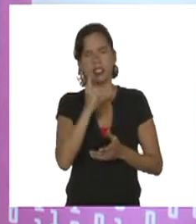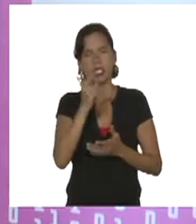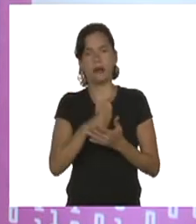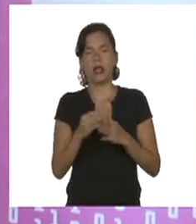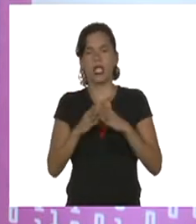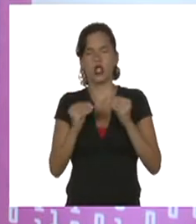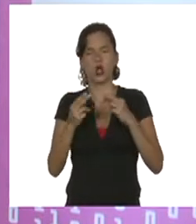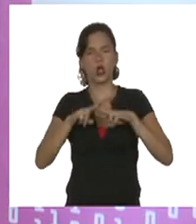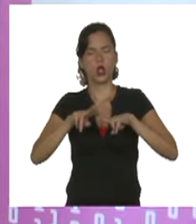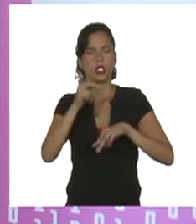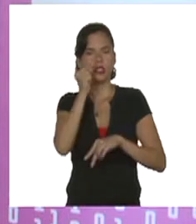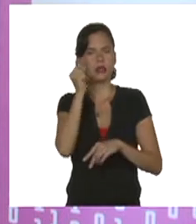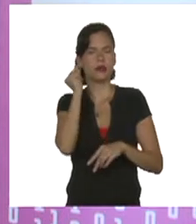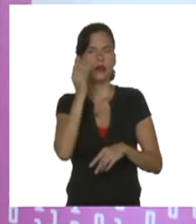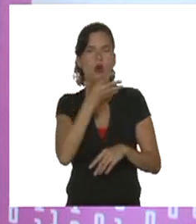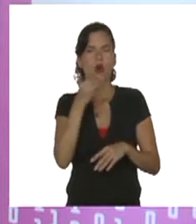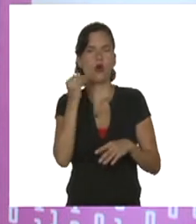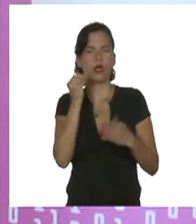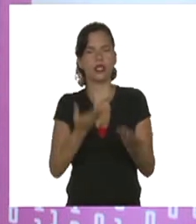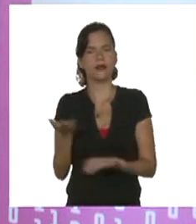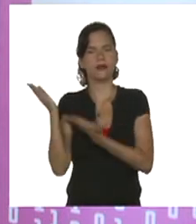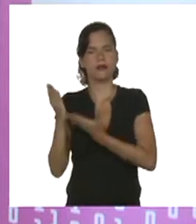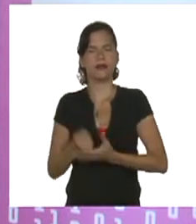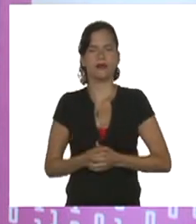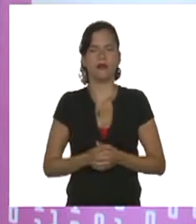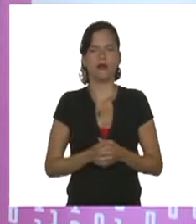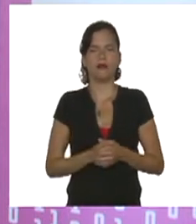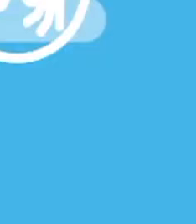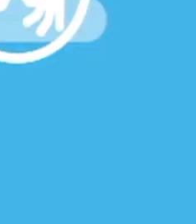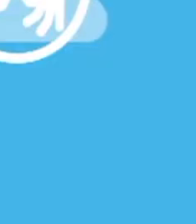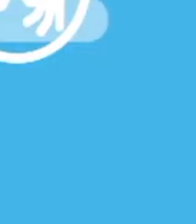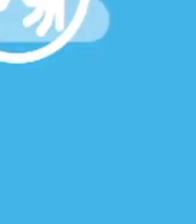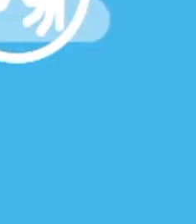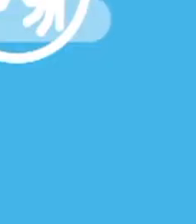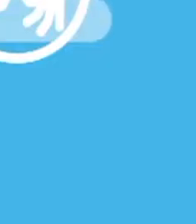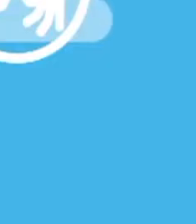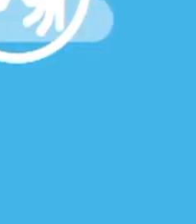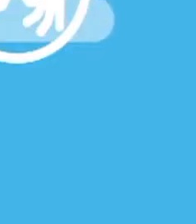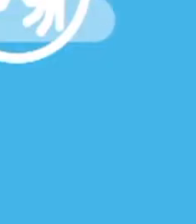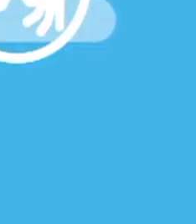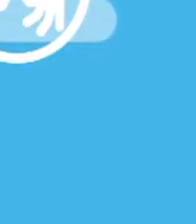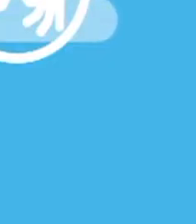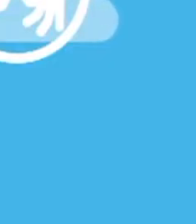para todos los niños, niñas y adolescentes. Sean bienvenidas.